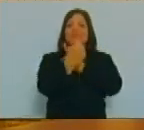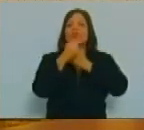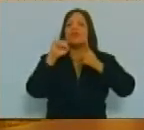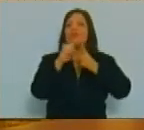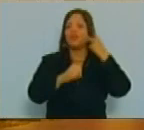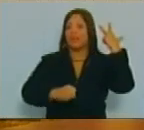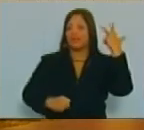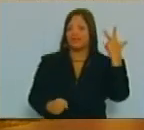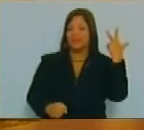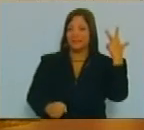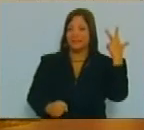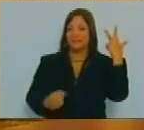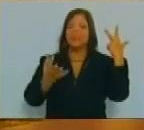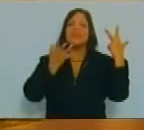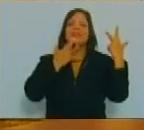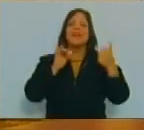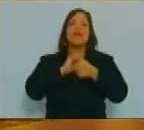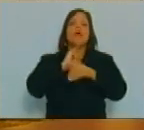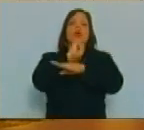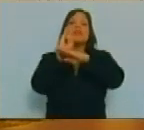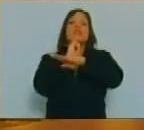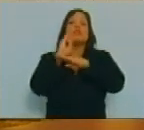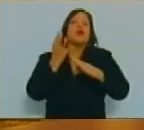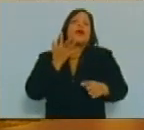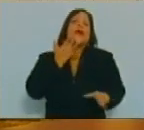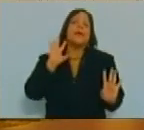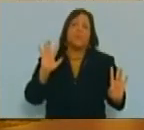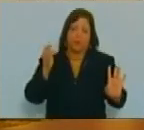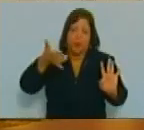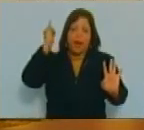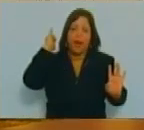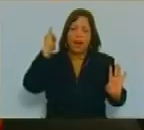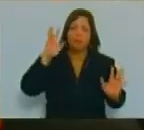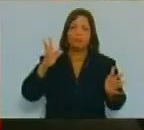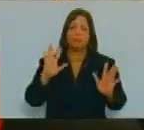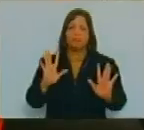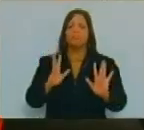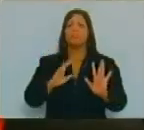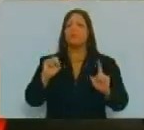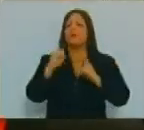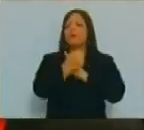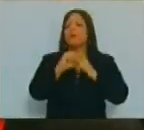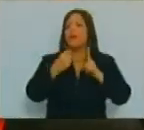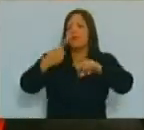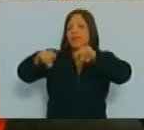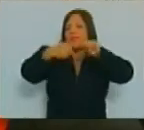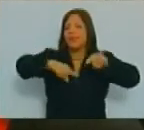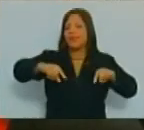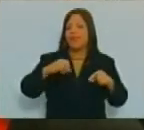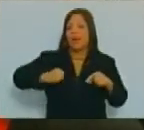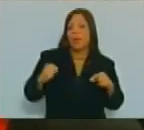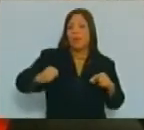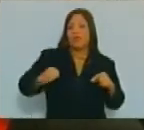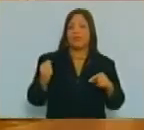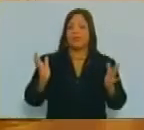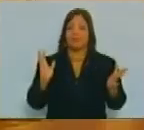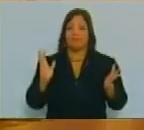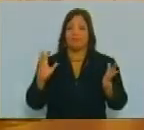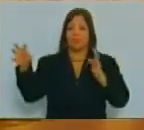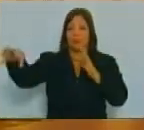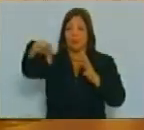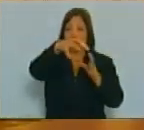en los factores institucionales podemos encontrar por ejemplo la situación de los diferentes cuerpos de policía